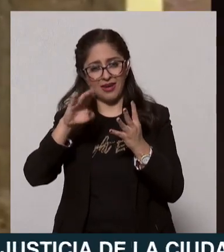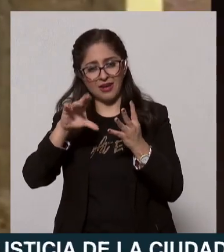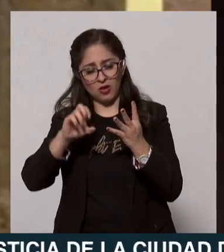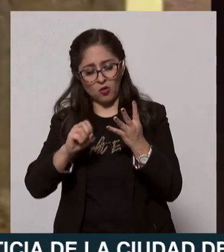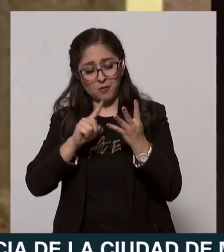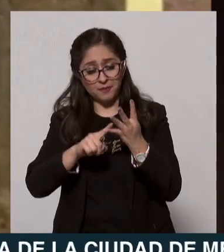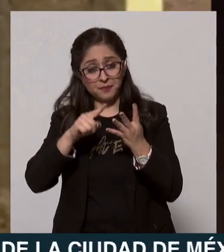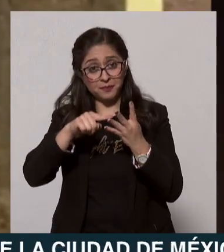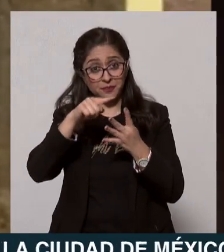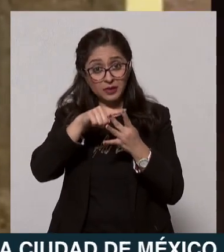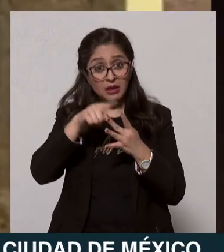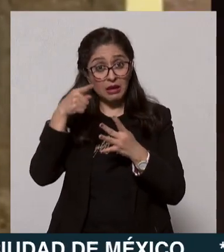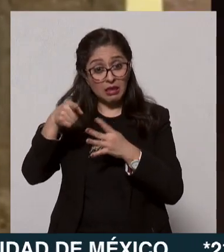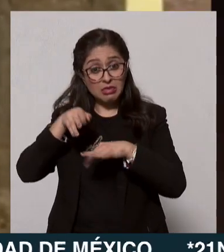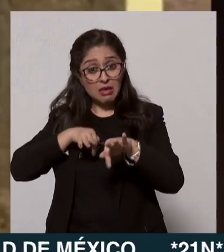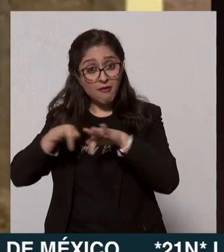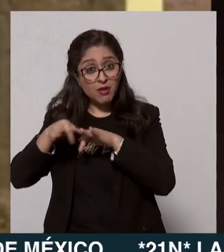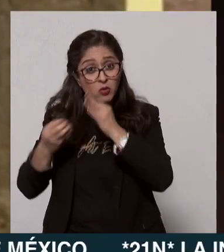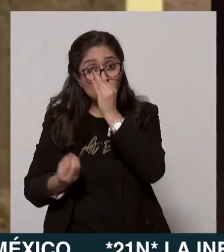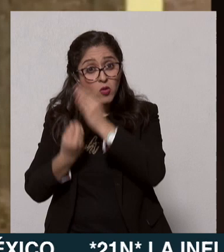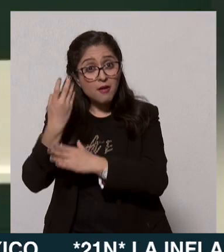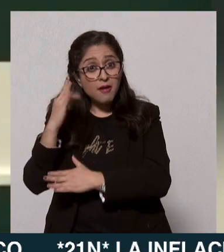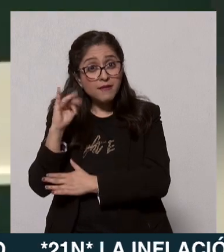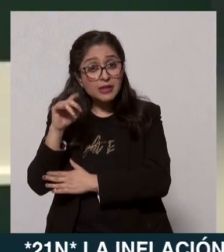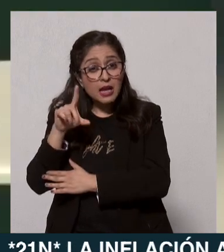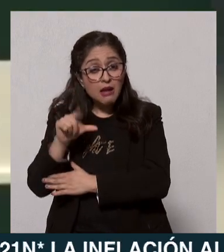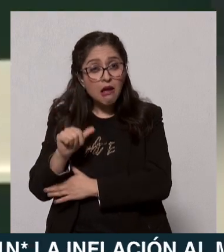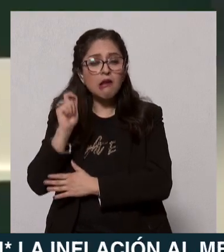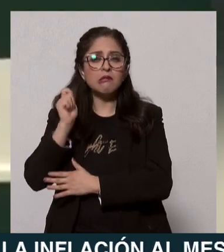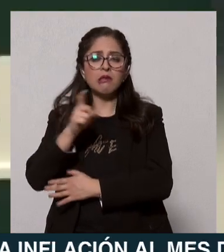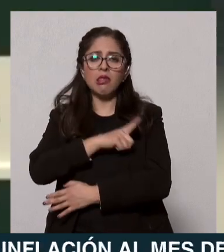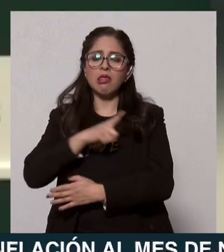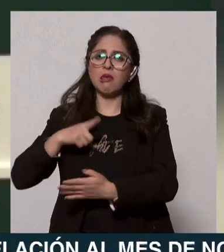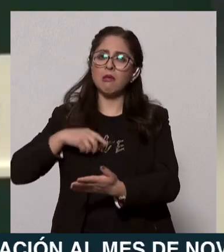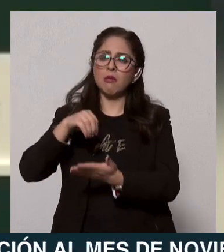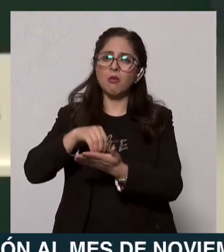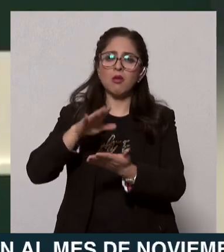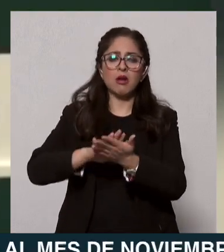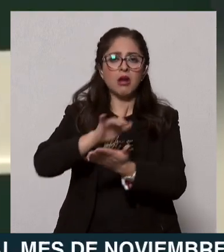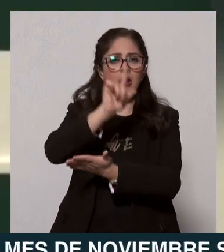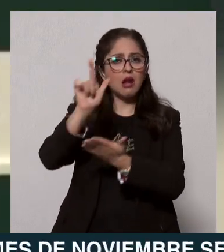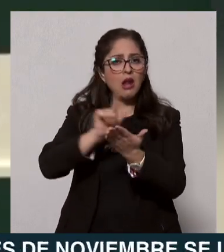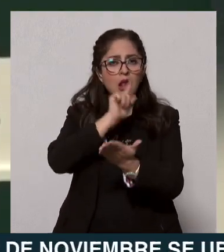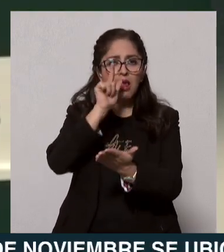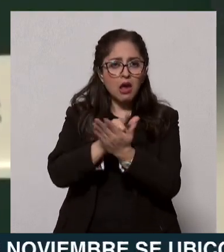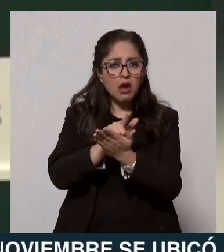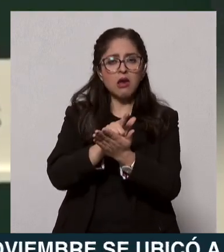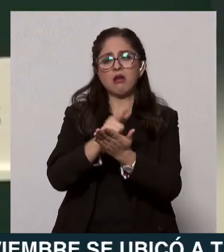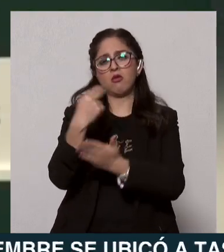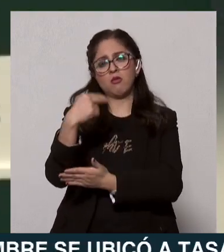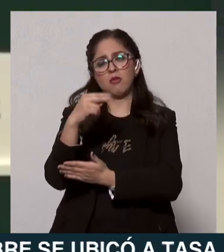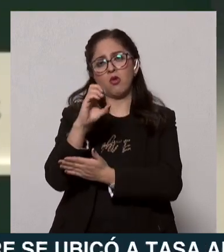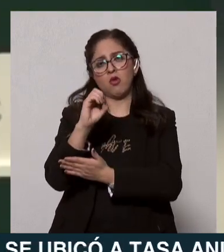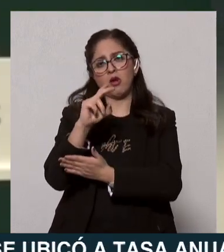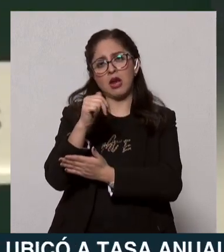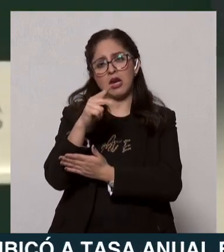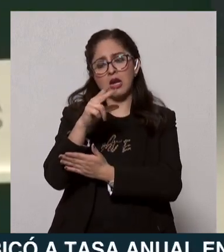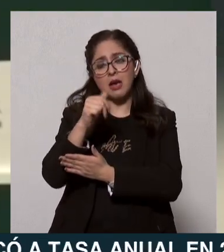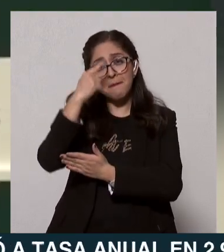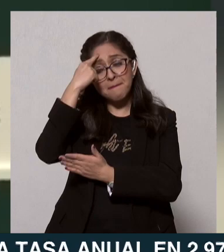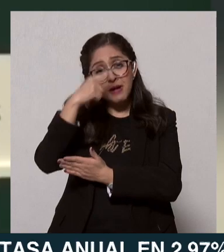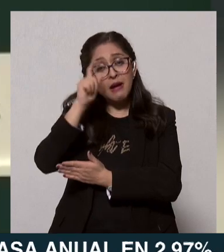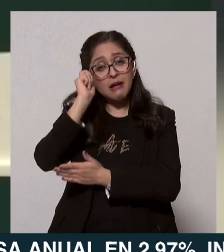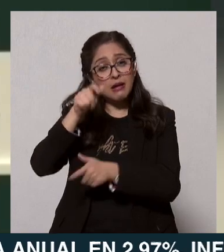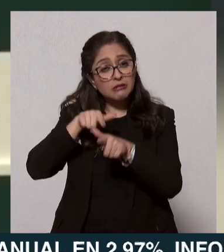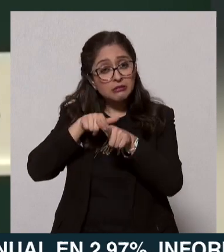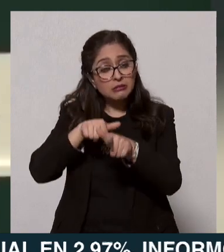la Fiscalía de la Ciudad de México es realmente contar con una ley orgánica ad hoc a esta horizontalidad y además,